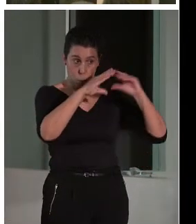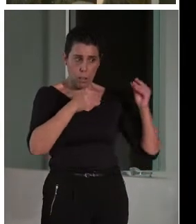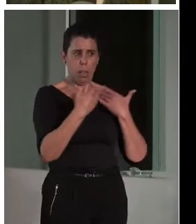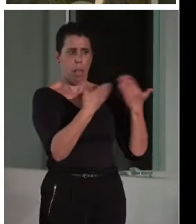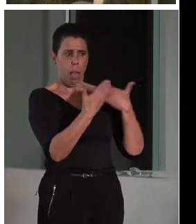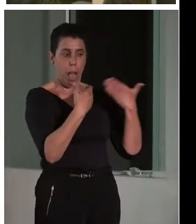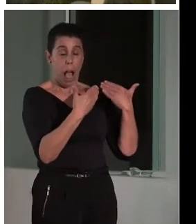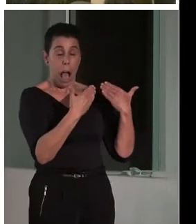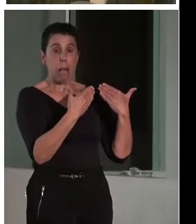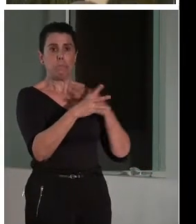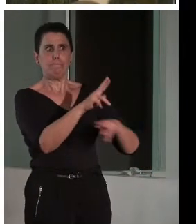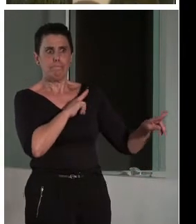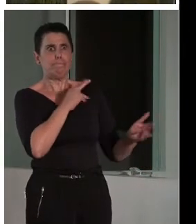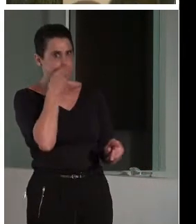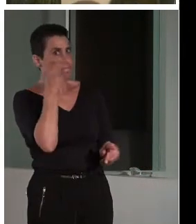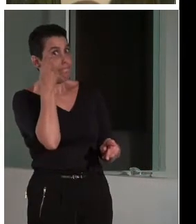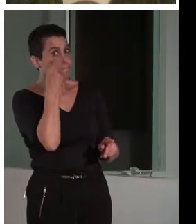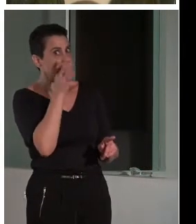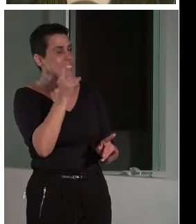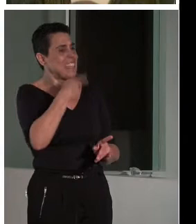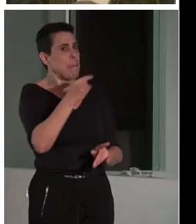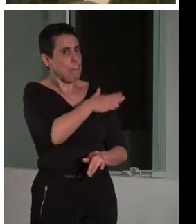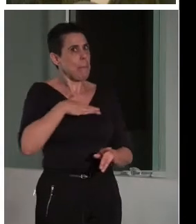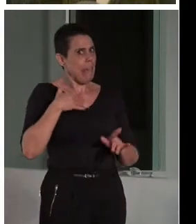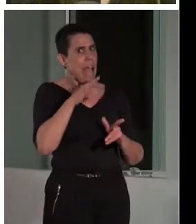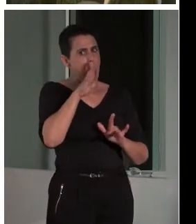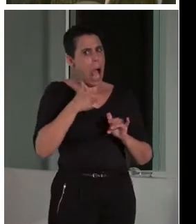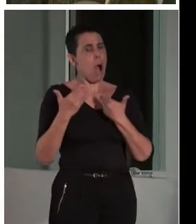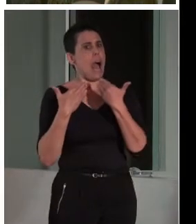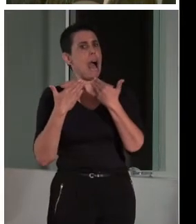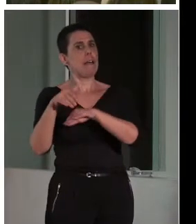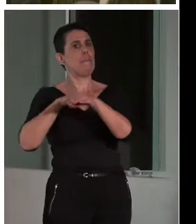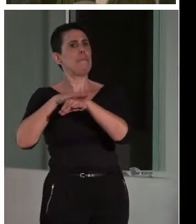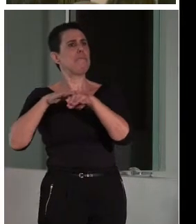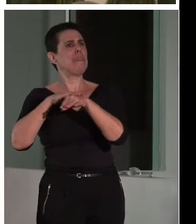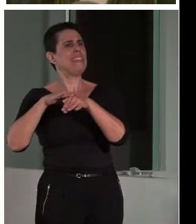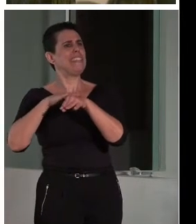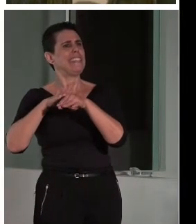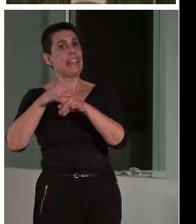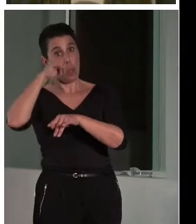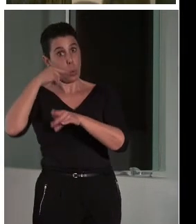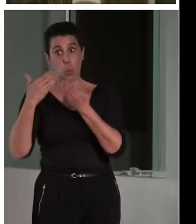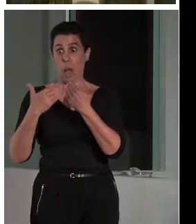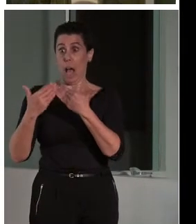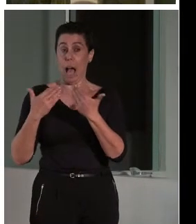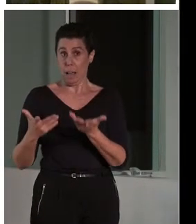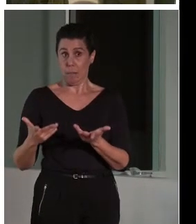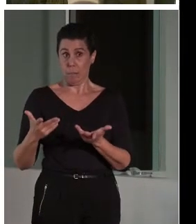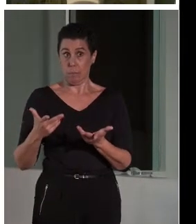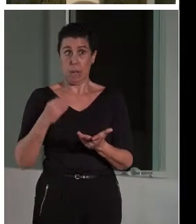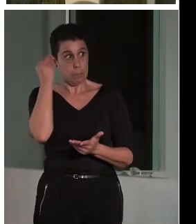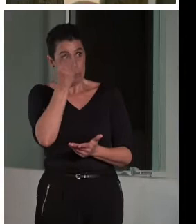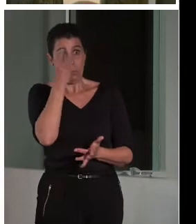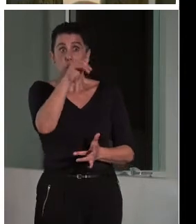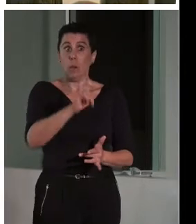también tenemos pendiente de hablar con el ministerio que justo estaba hablando con elisa antes de esto porque obviamente creo que es una oportunidad buenísima